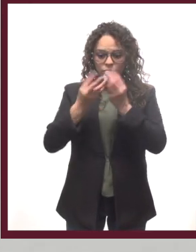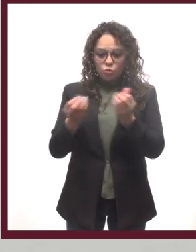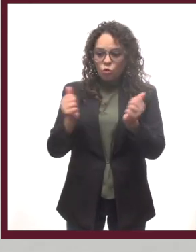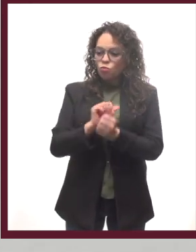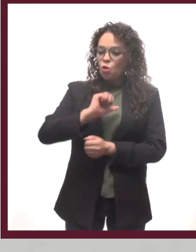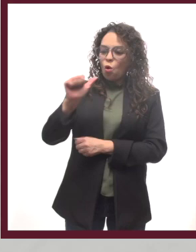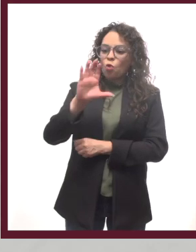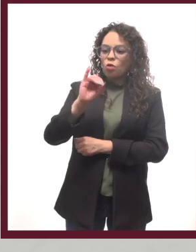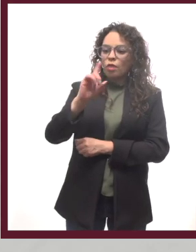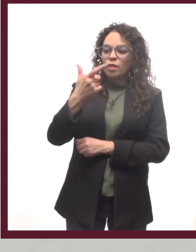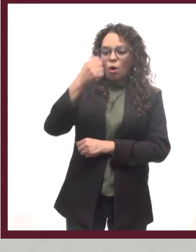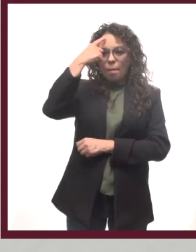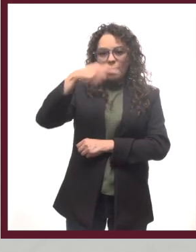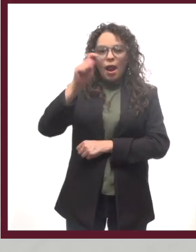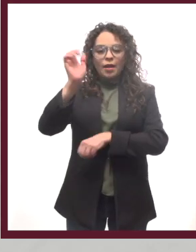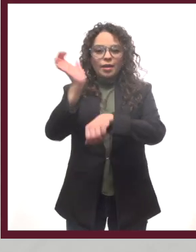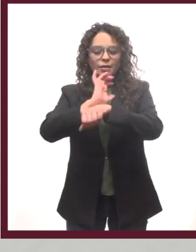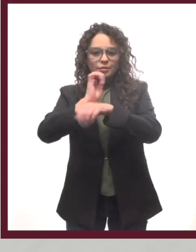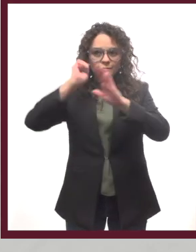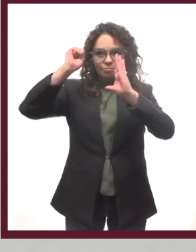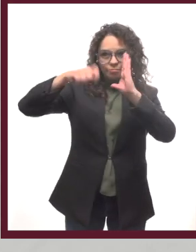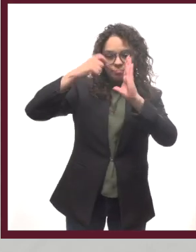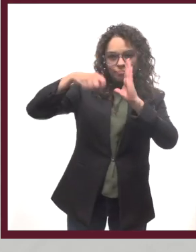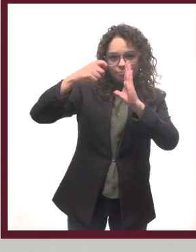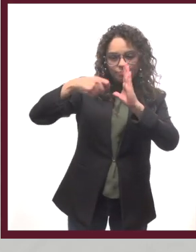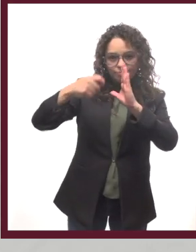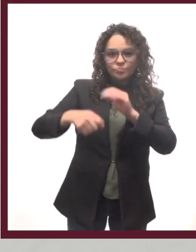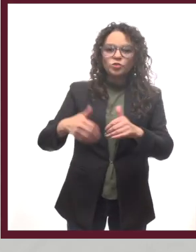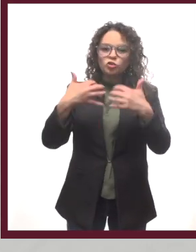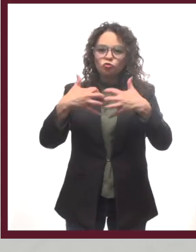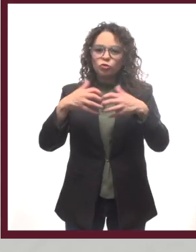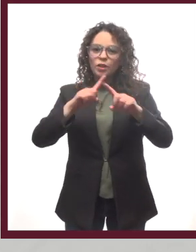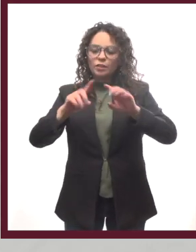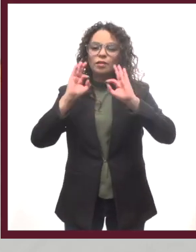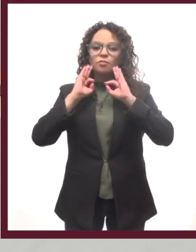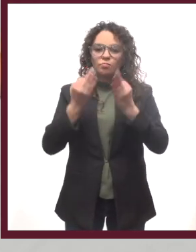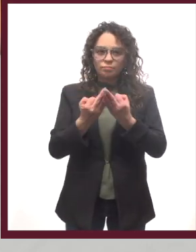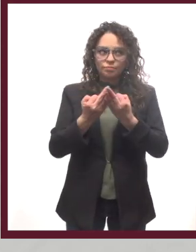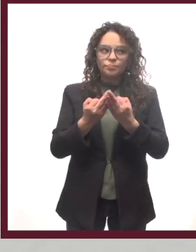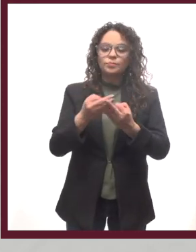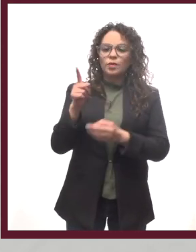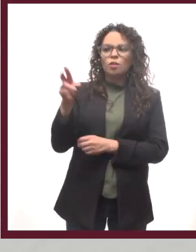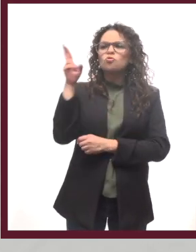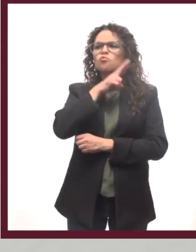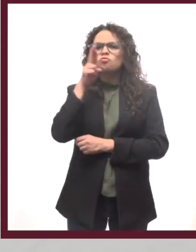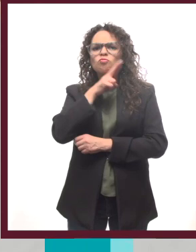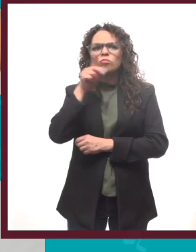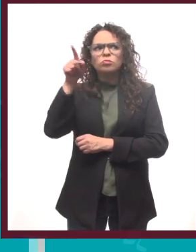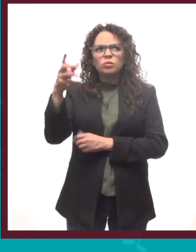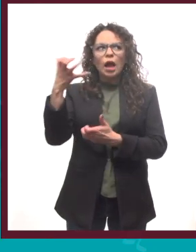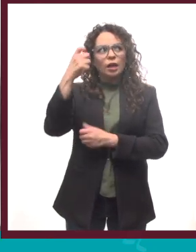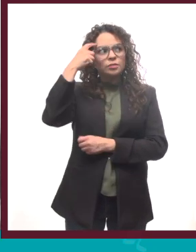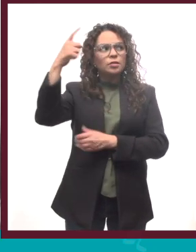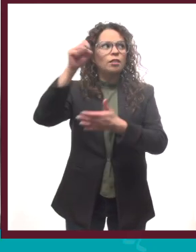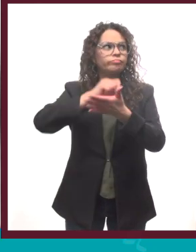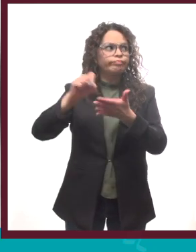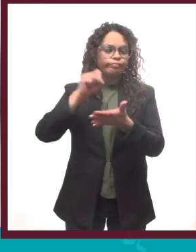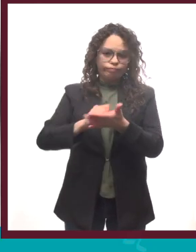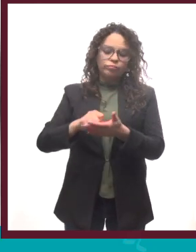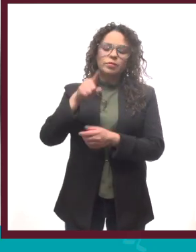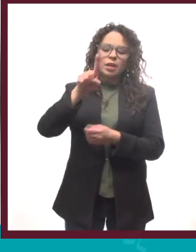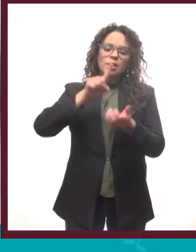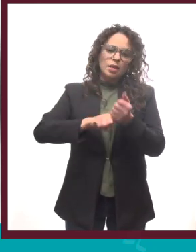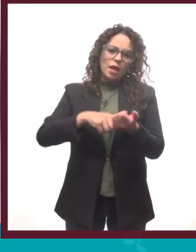información se suman a otros códigos del cine que funcionan de manera más velada. Tarkovsky fue un director ruso que propone